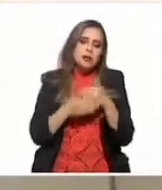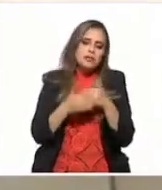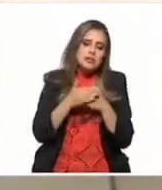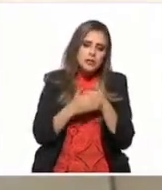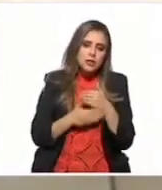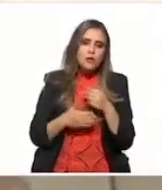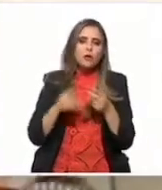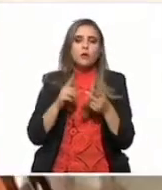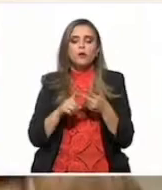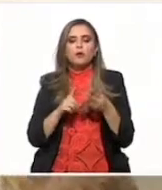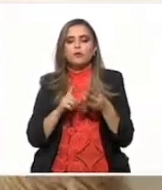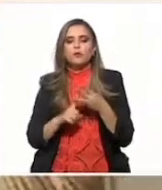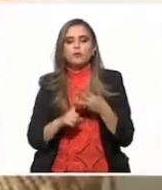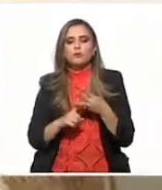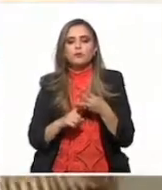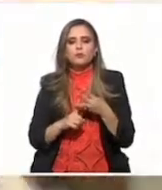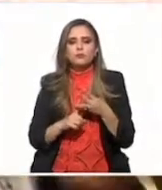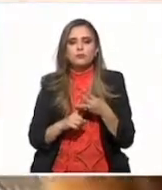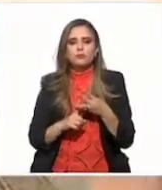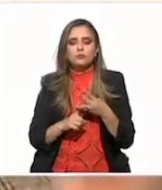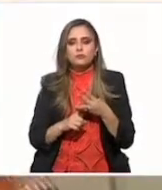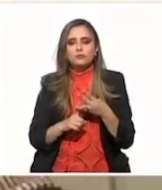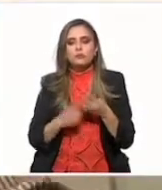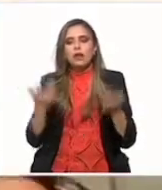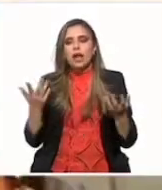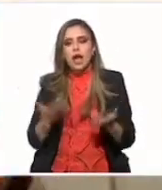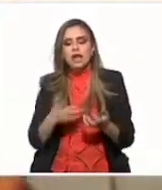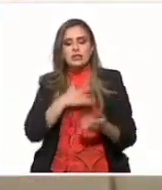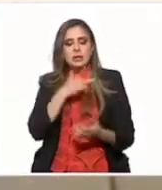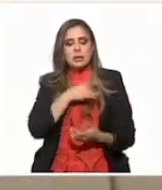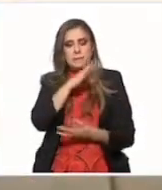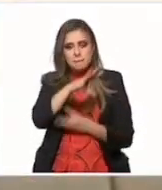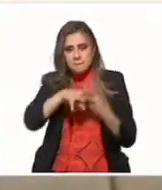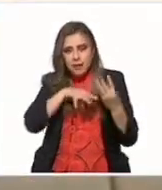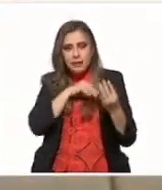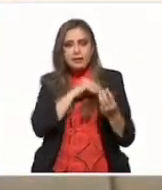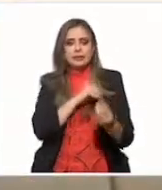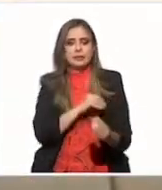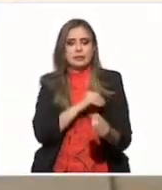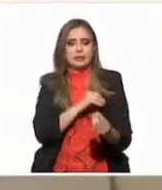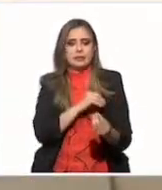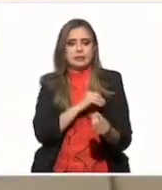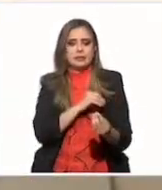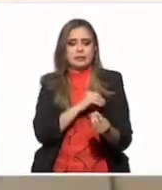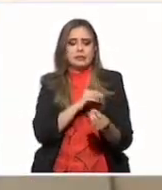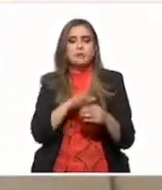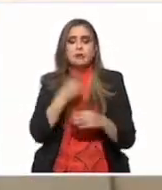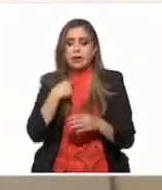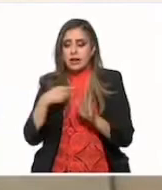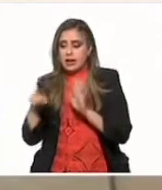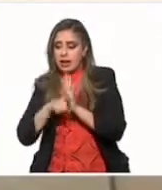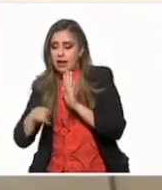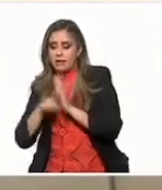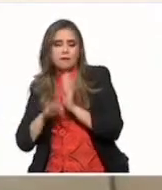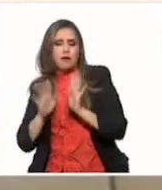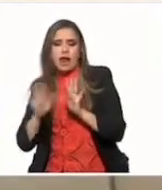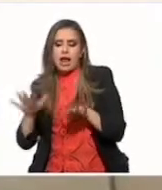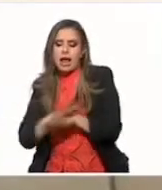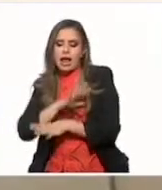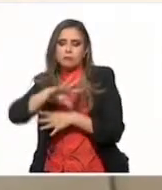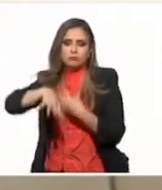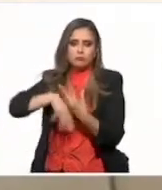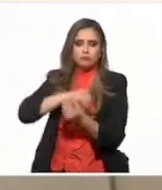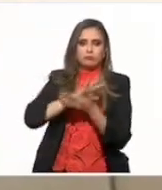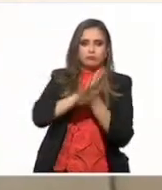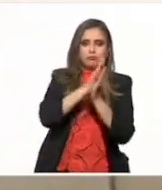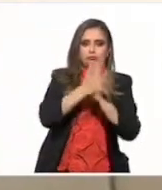glenn hacer prácticas de generar empatía hacia los demás porque es un reemplazo de factores mentales lupita y